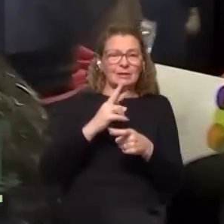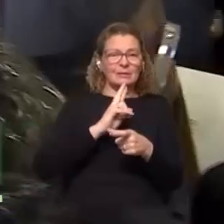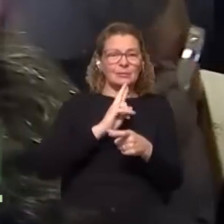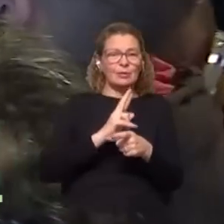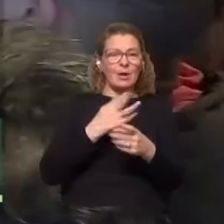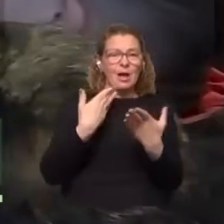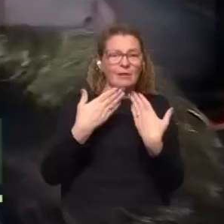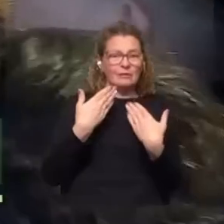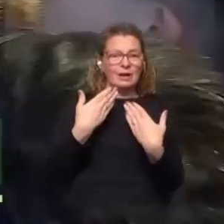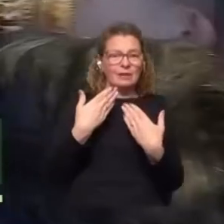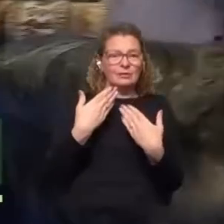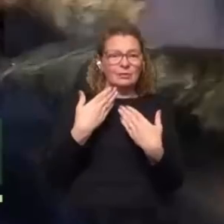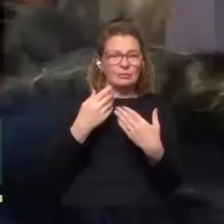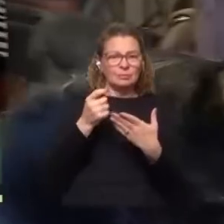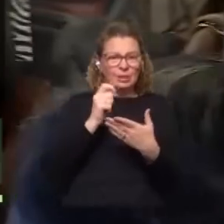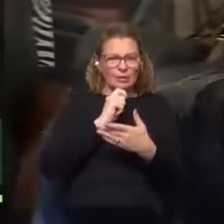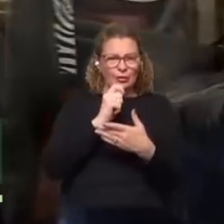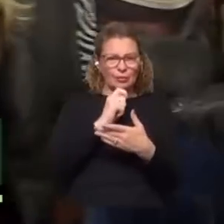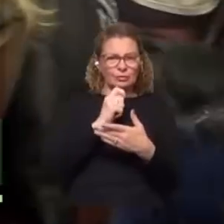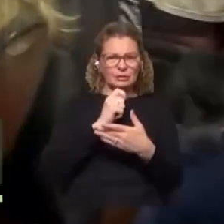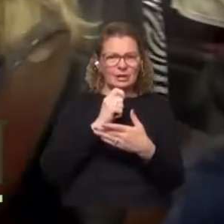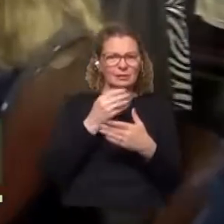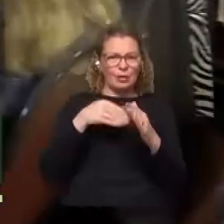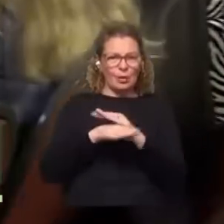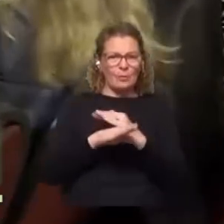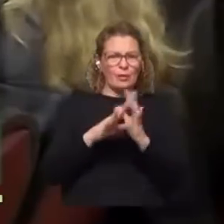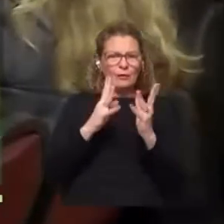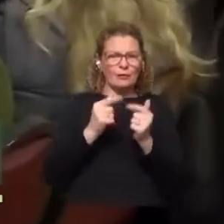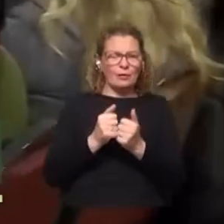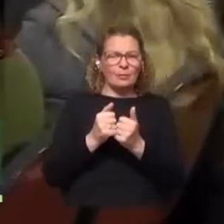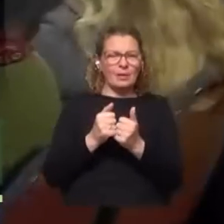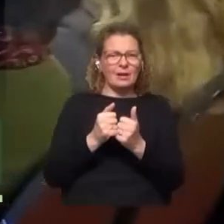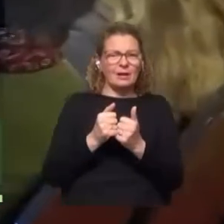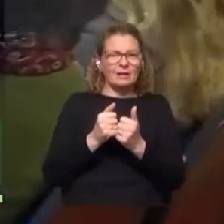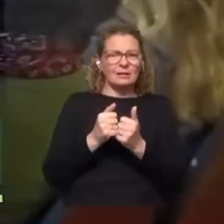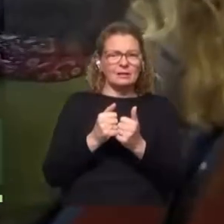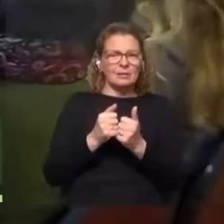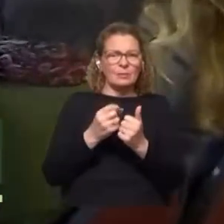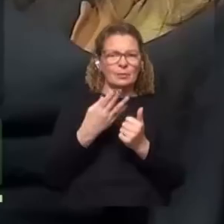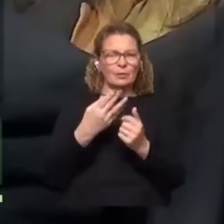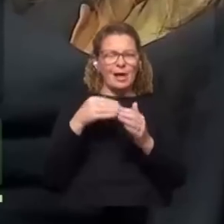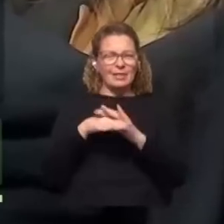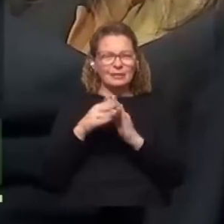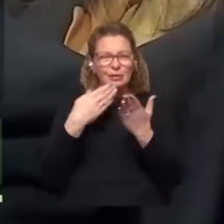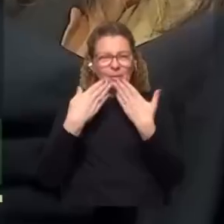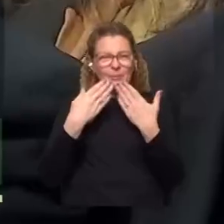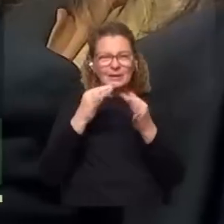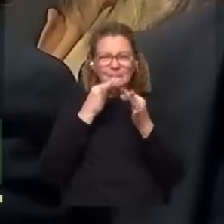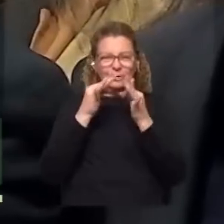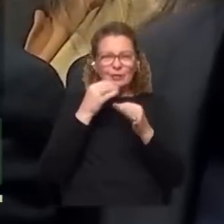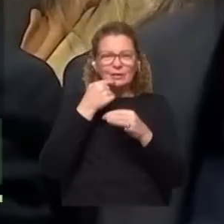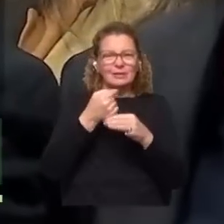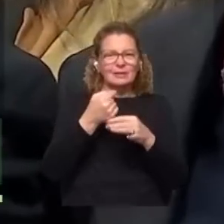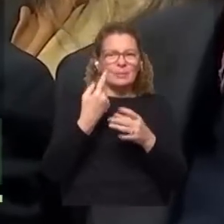referencia a lo que fue la nota Bueno este se incorporó de buena manera digamos por lo menos los contenidos o lo que allí se se indicaba